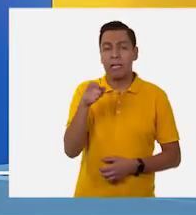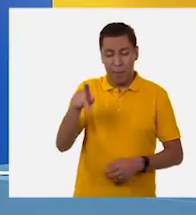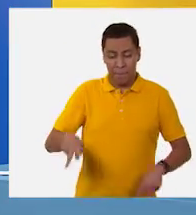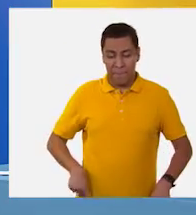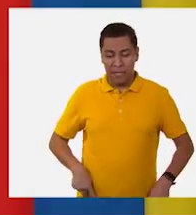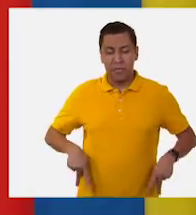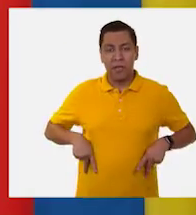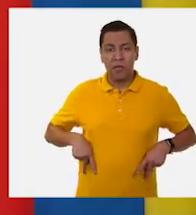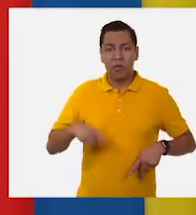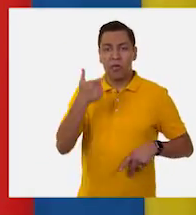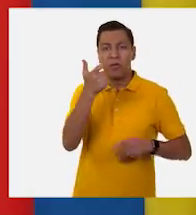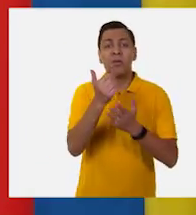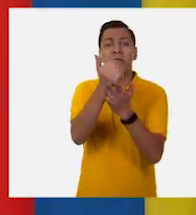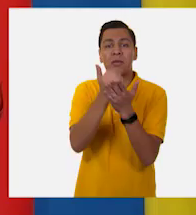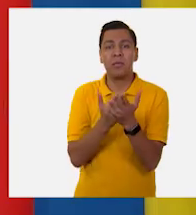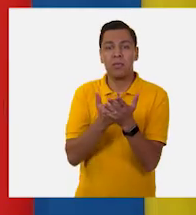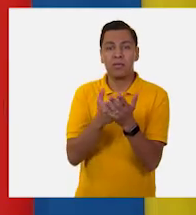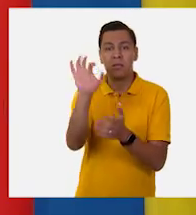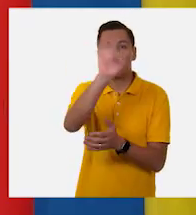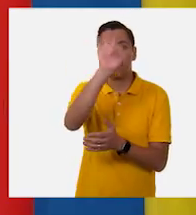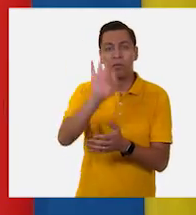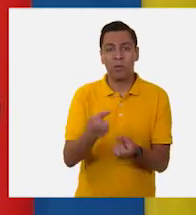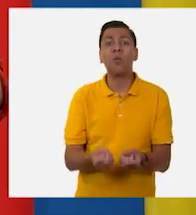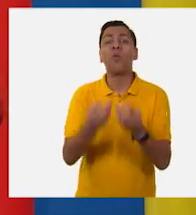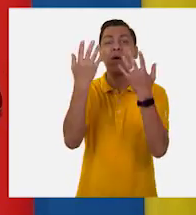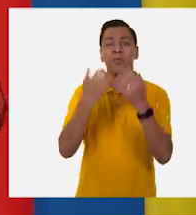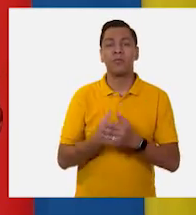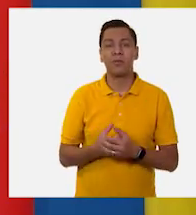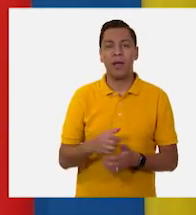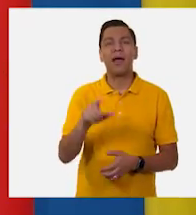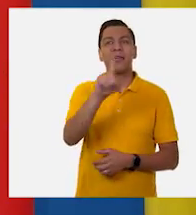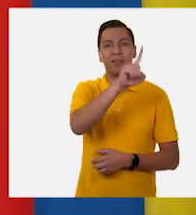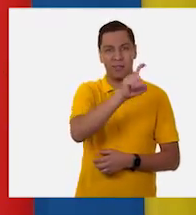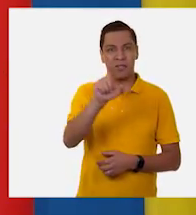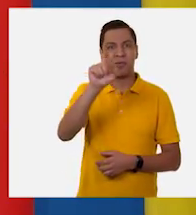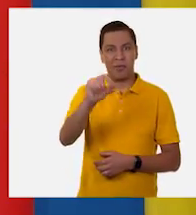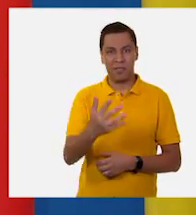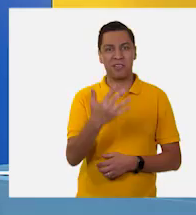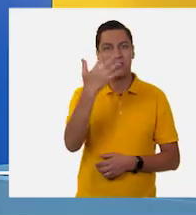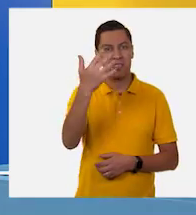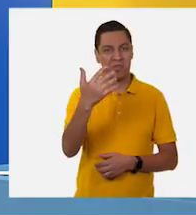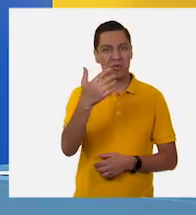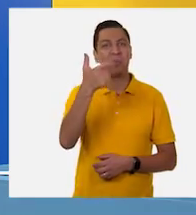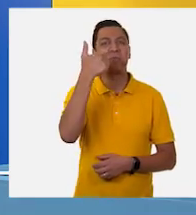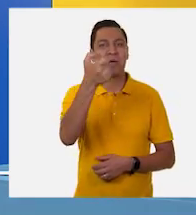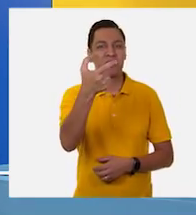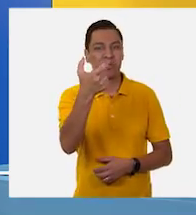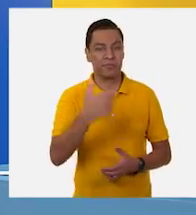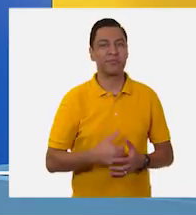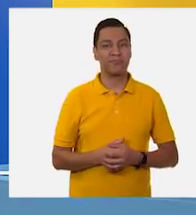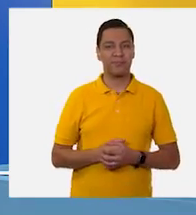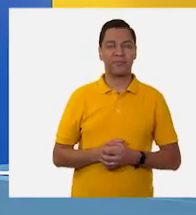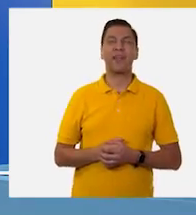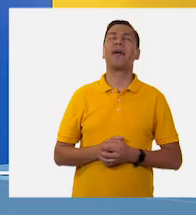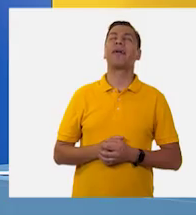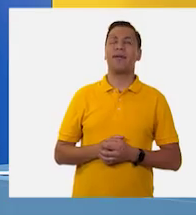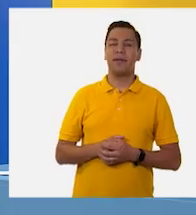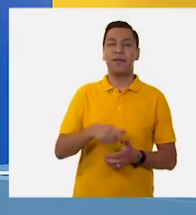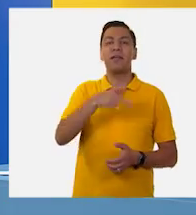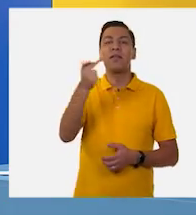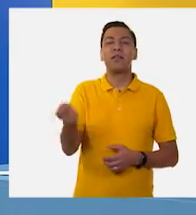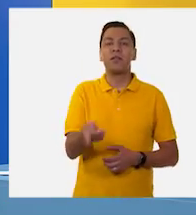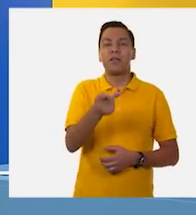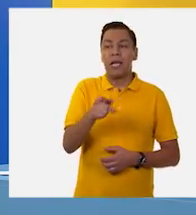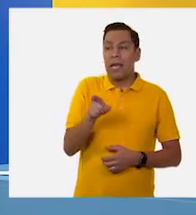Lorena? Pues de acuerdo con nuestros cálculos, le van a descontar 125 pesotes. Pero la pregunta es, ¿cuánto